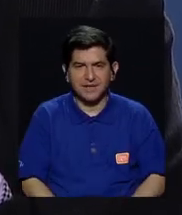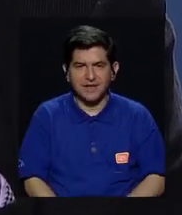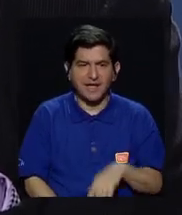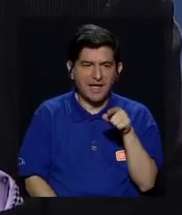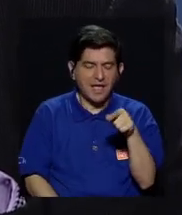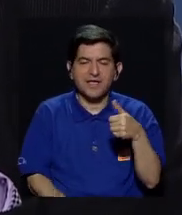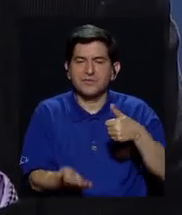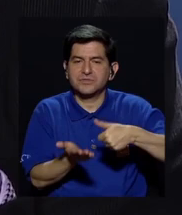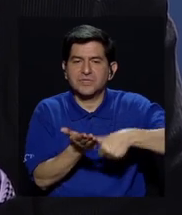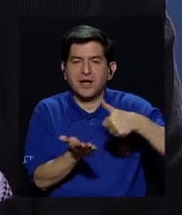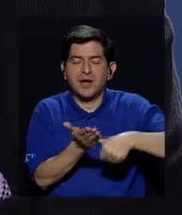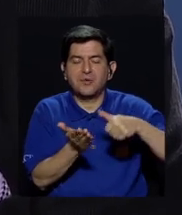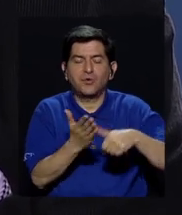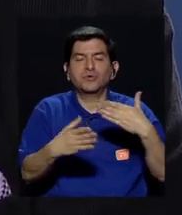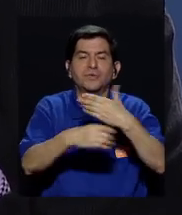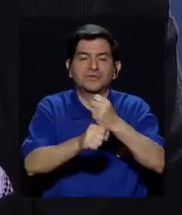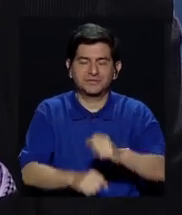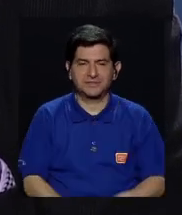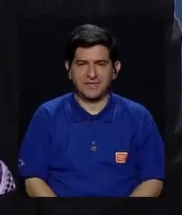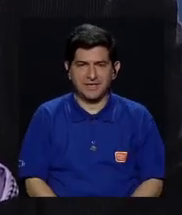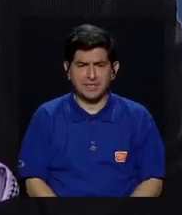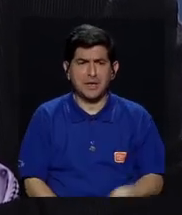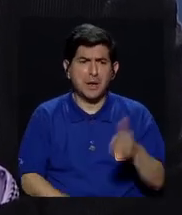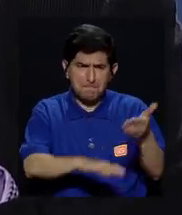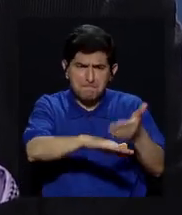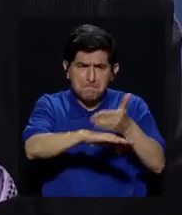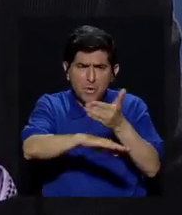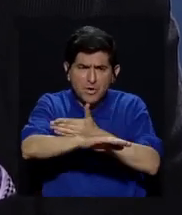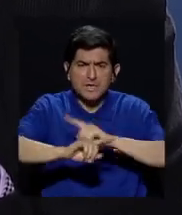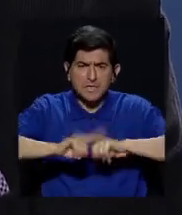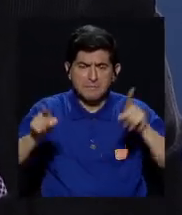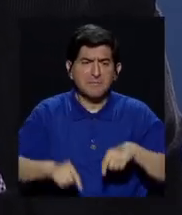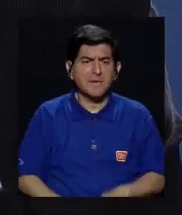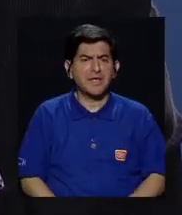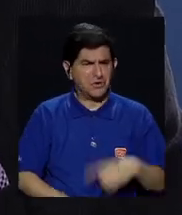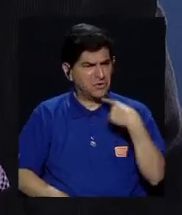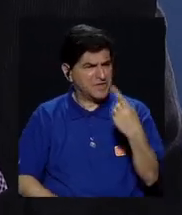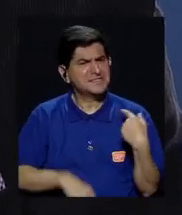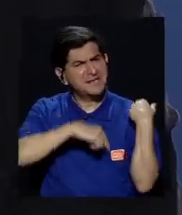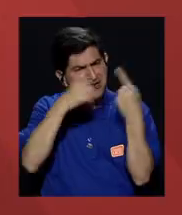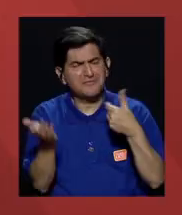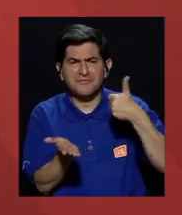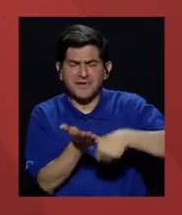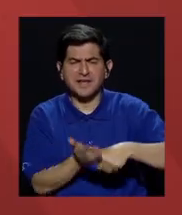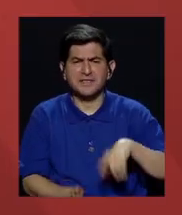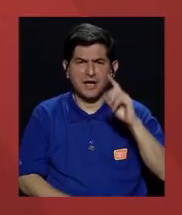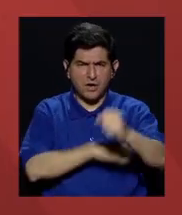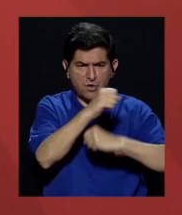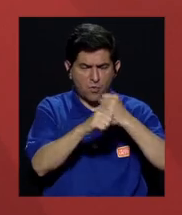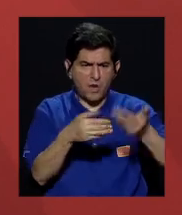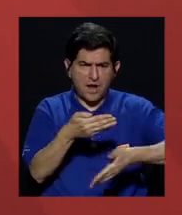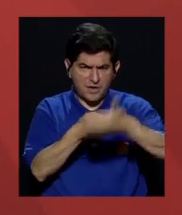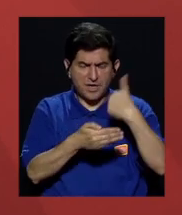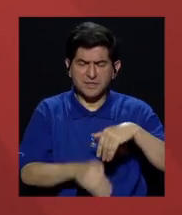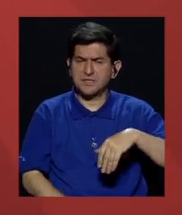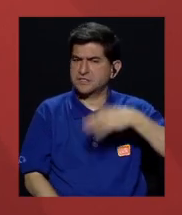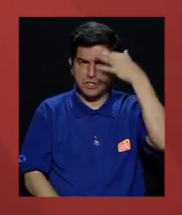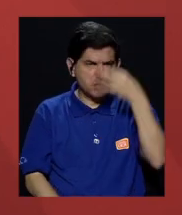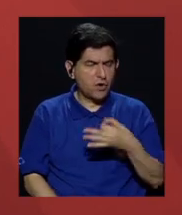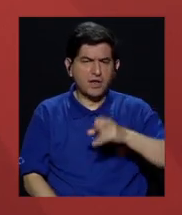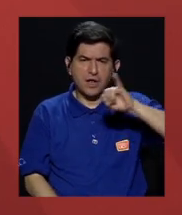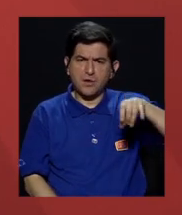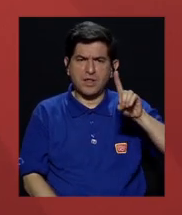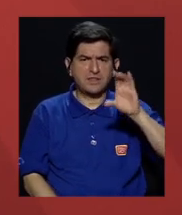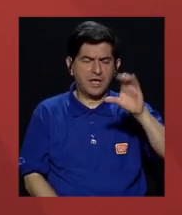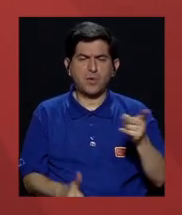cuanto a la emisión del voto entonces no solamente son progresistas sino que permitirían convencerlos de que vayan a votar hace un año nadie creía que fuese posible juan dio